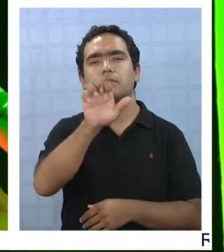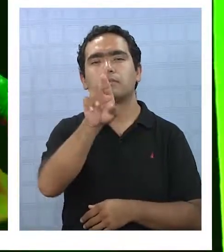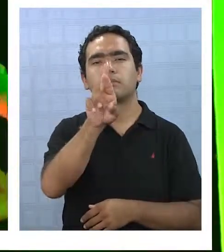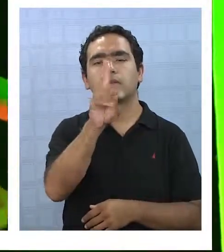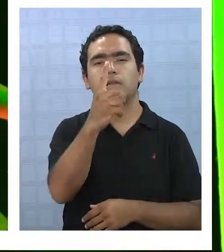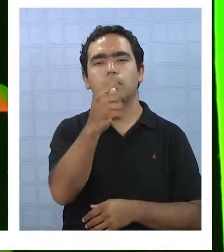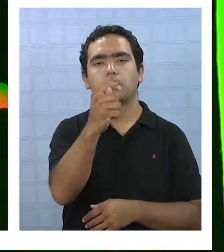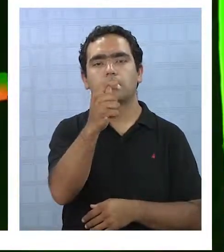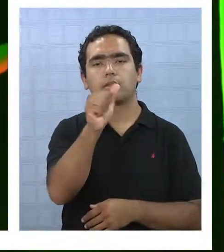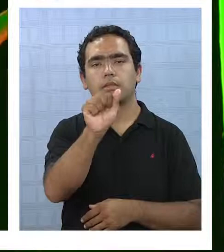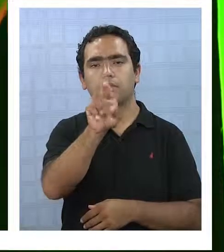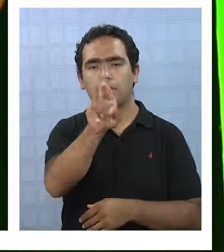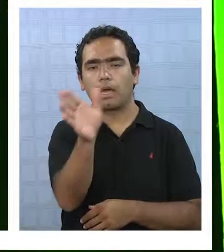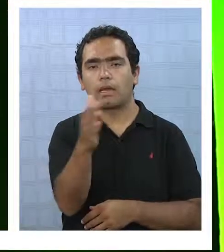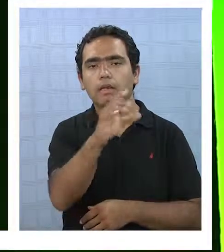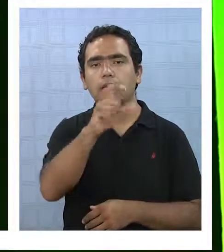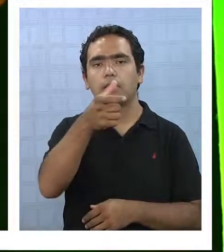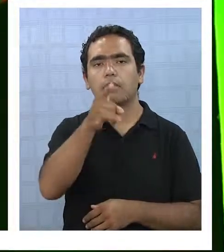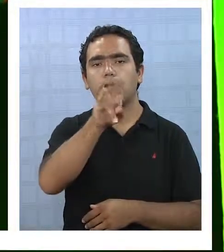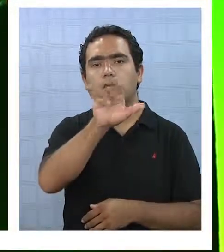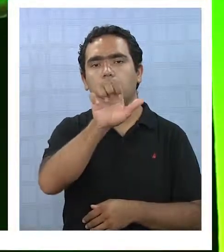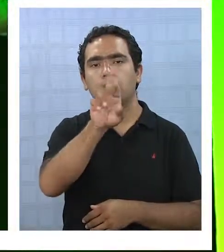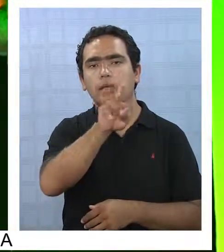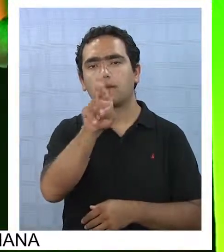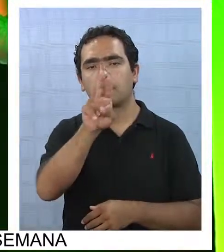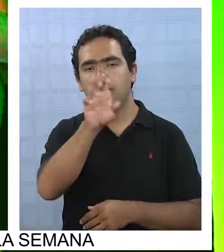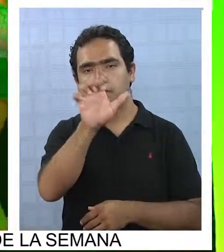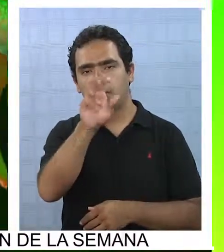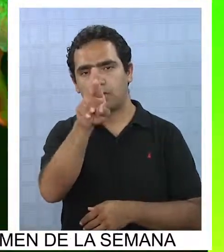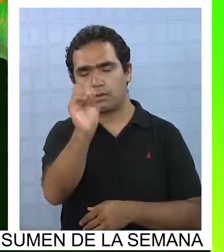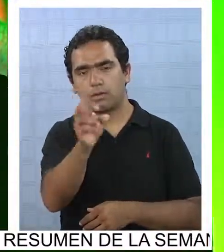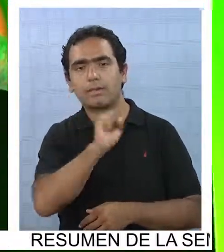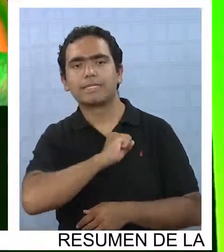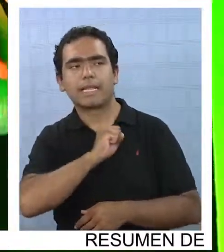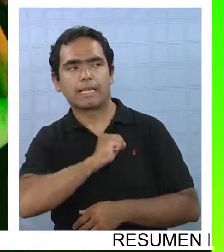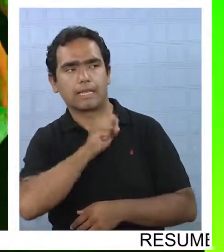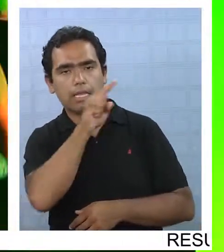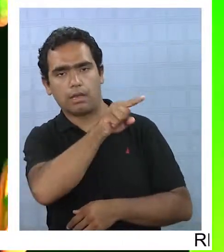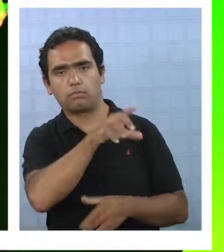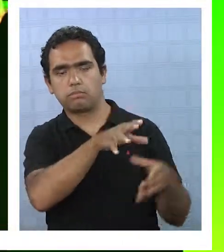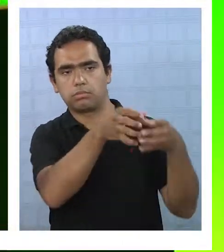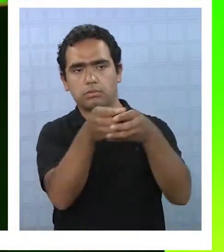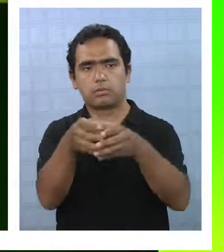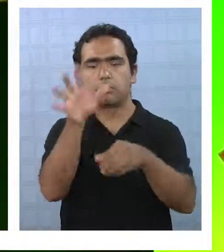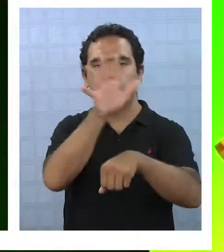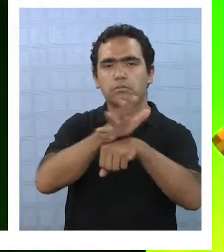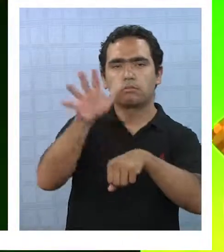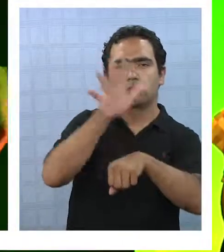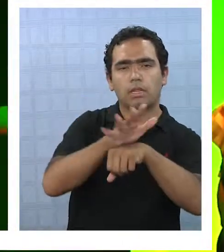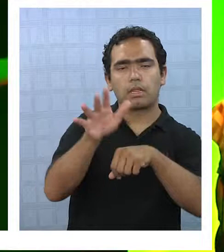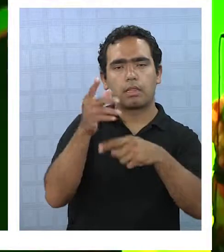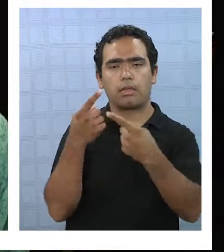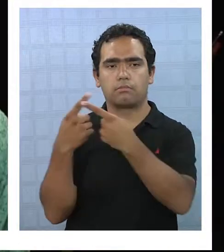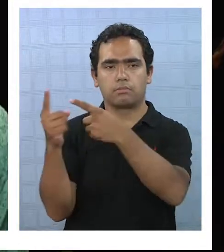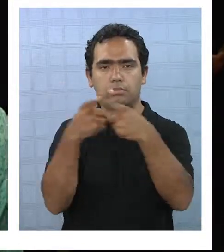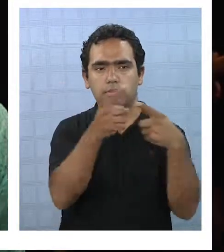de la compañía Borigen Circo de Santiago, que presentó un espectáculo de artes integradas.